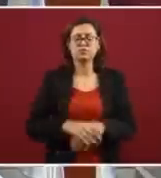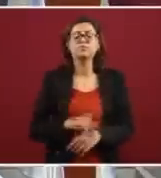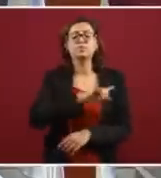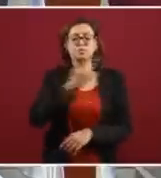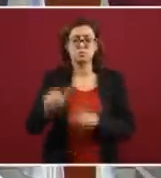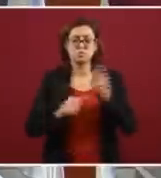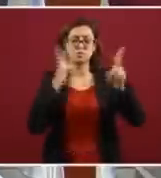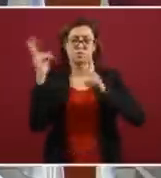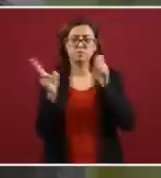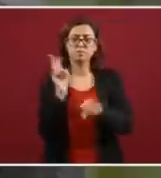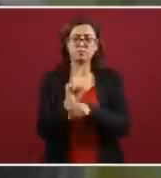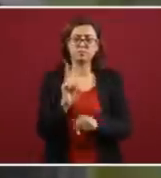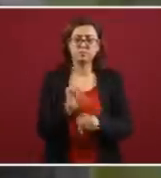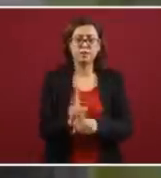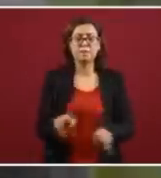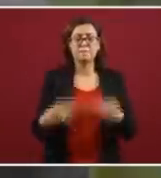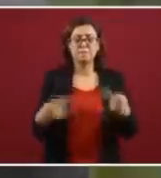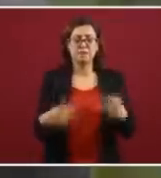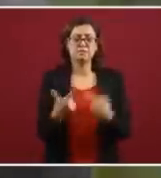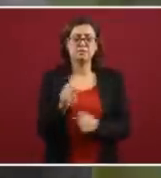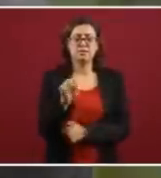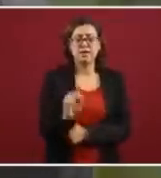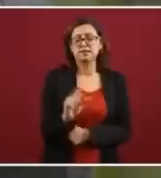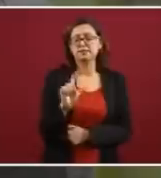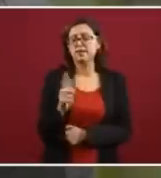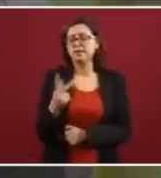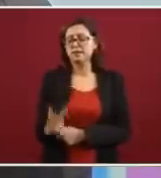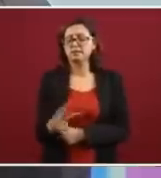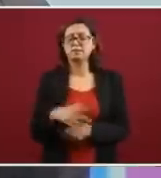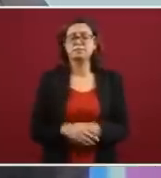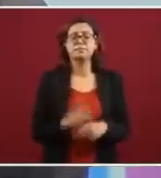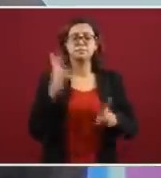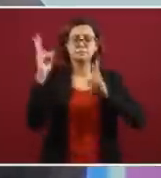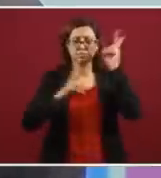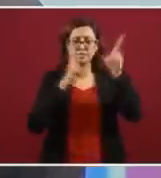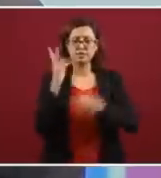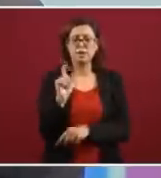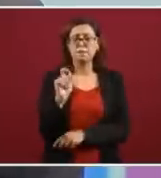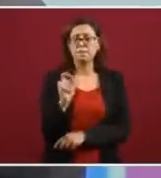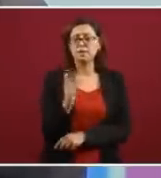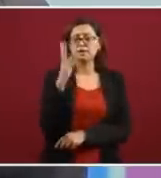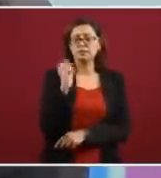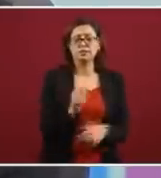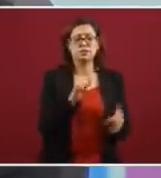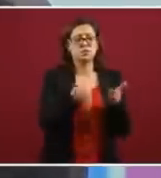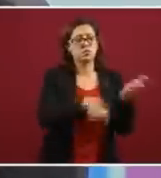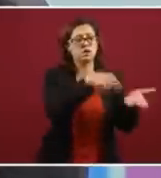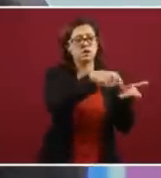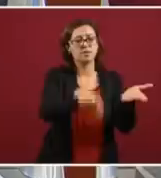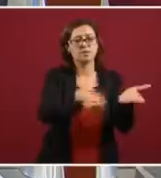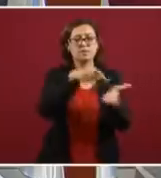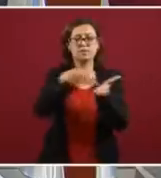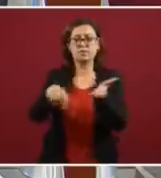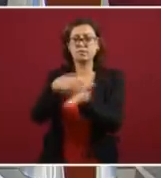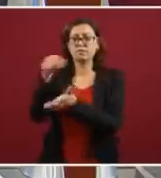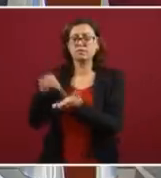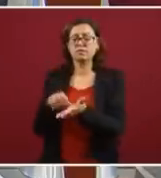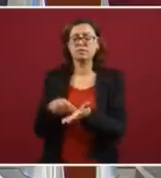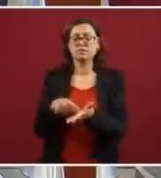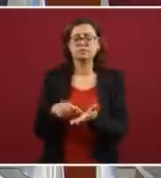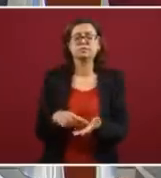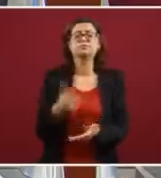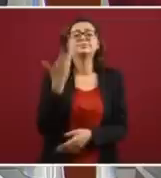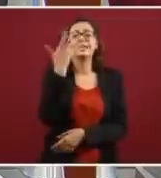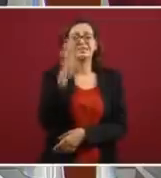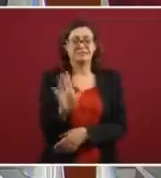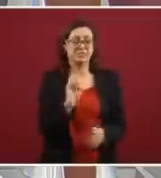verificación de expendedores de gas LP, fuimos a verificar 29 proveedores y aplicamos